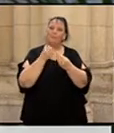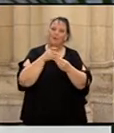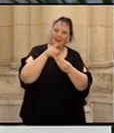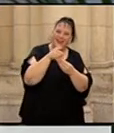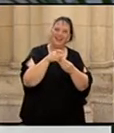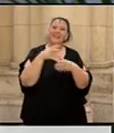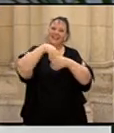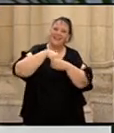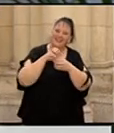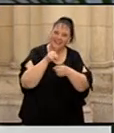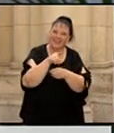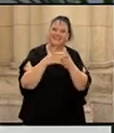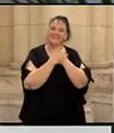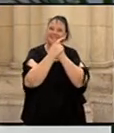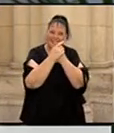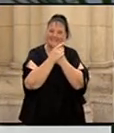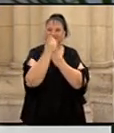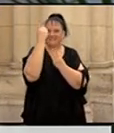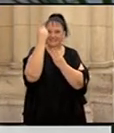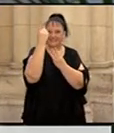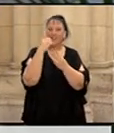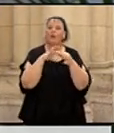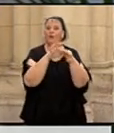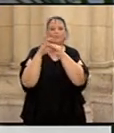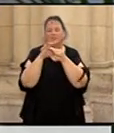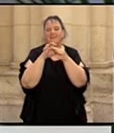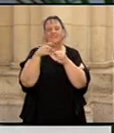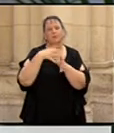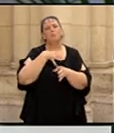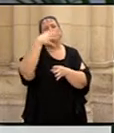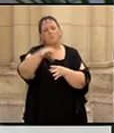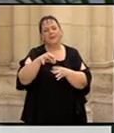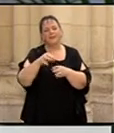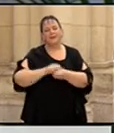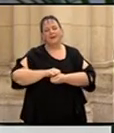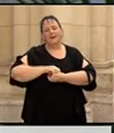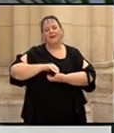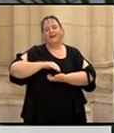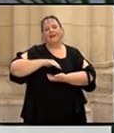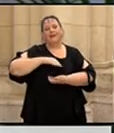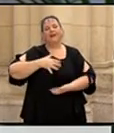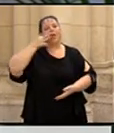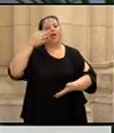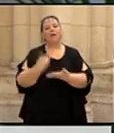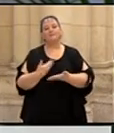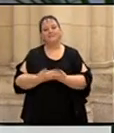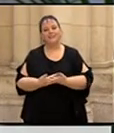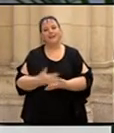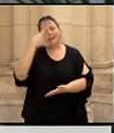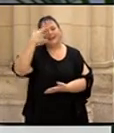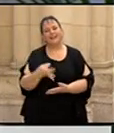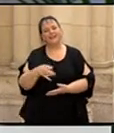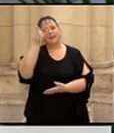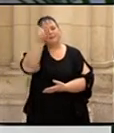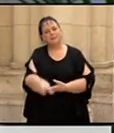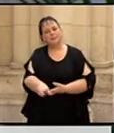otro. Es la comunión la que hace posible todo crecimiento auténtico. Es creer que el ser